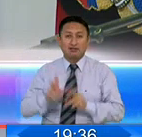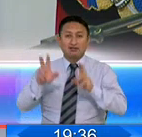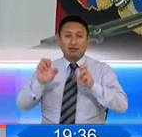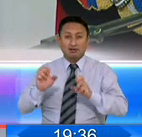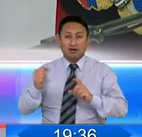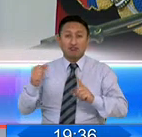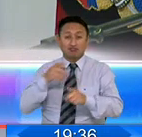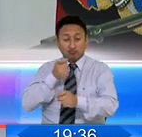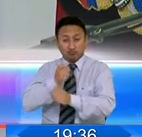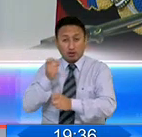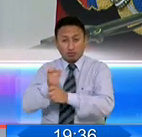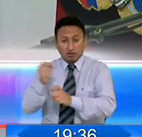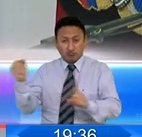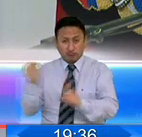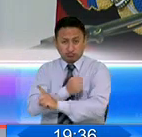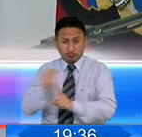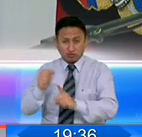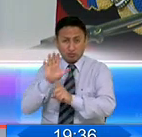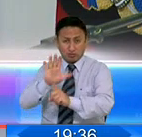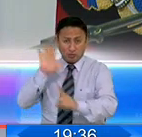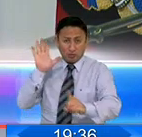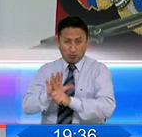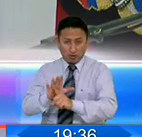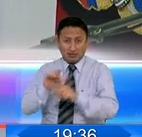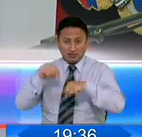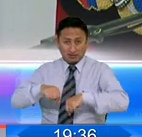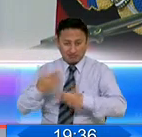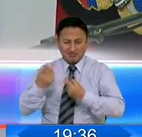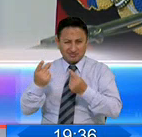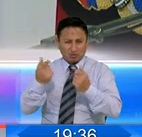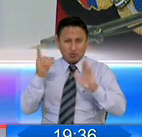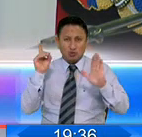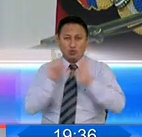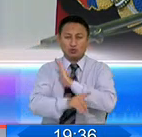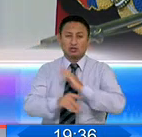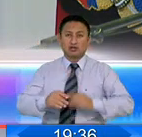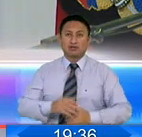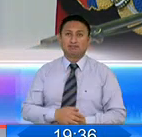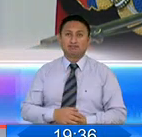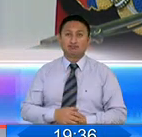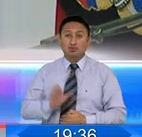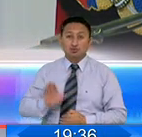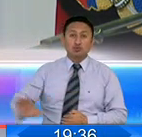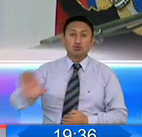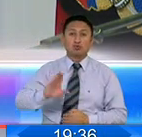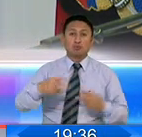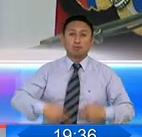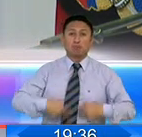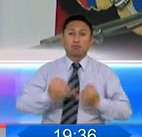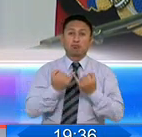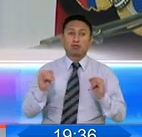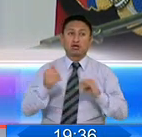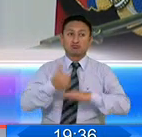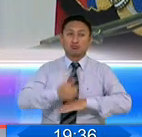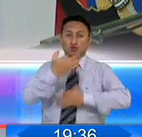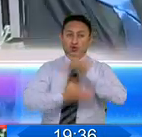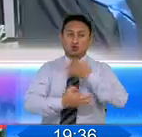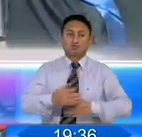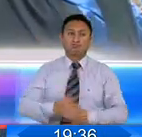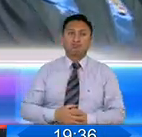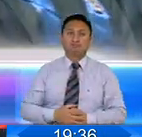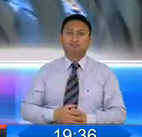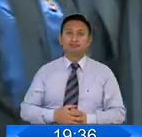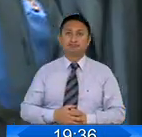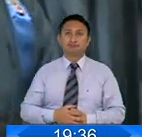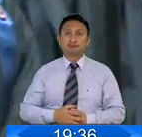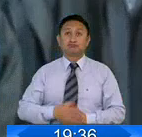presión, intimidación o de cualquier índole que atente contra su independencia y autonomía judicial. Se habla